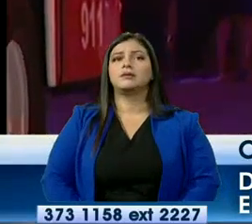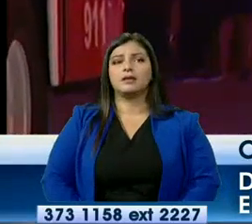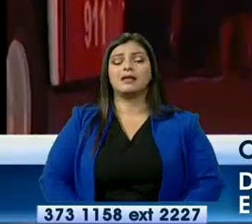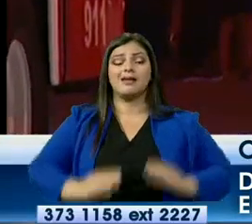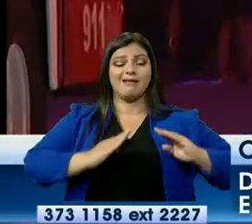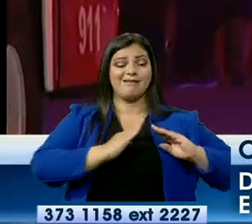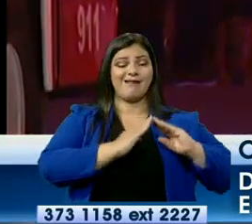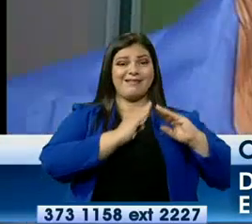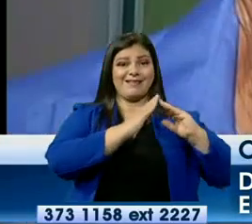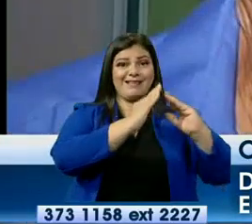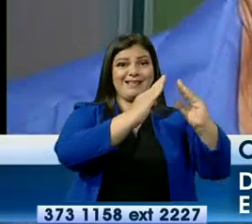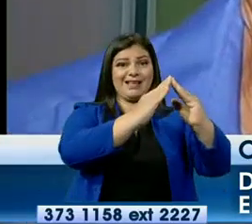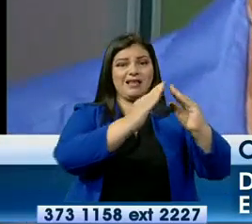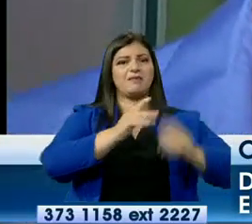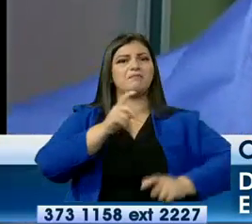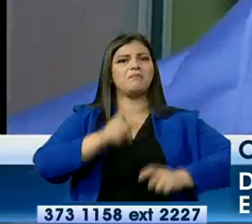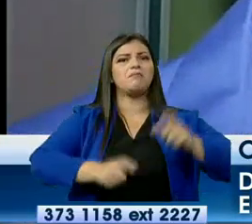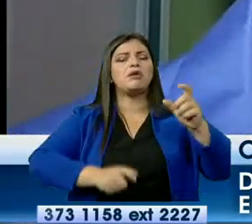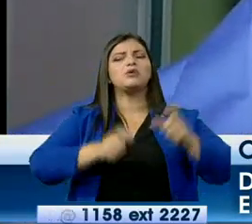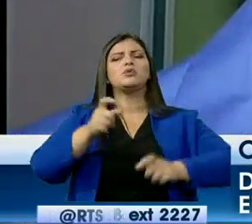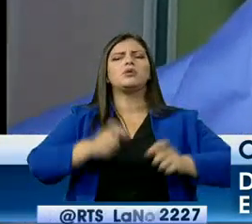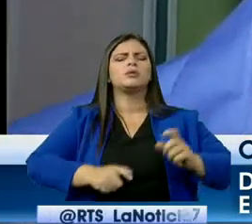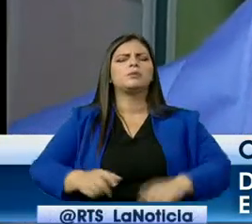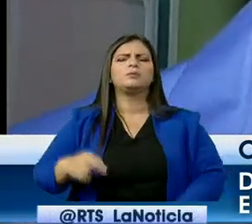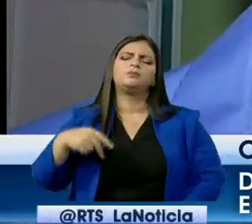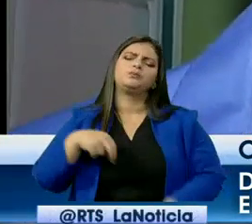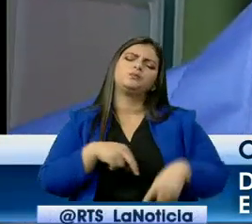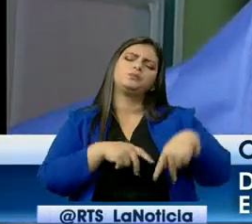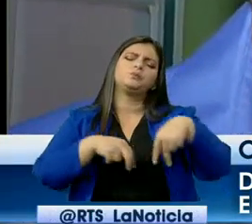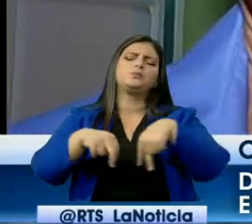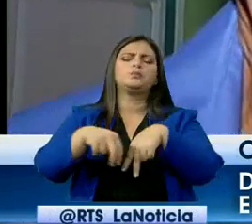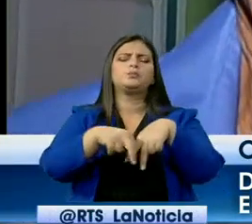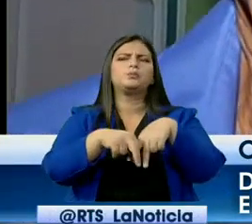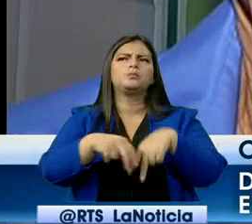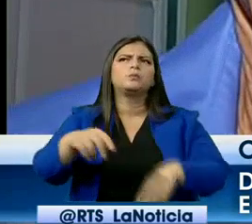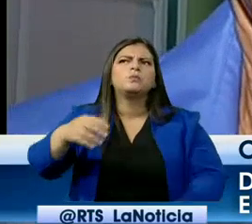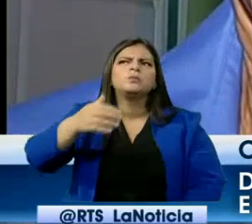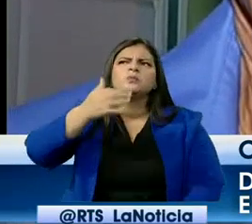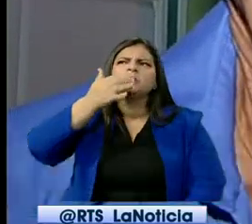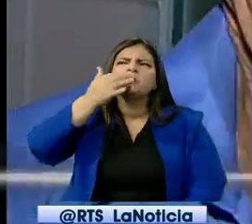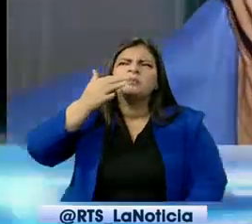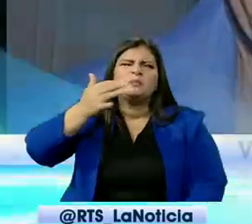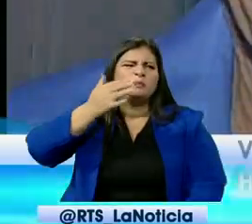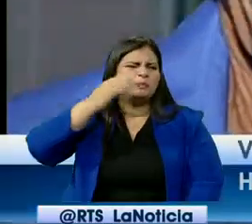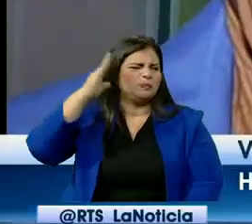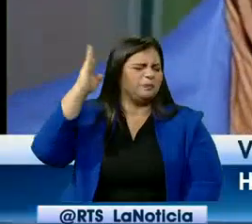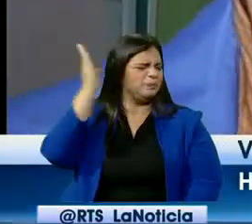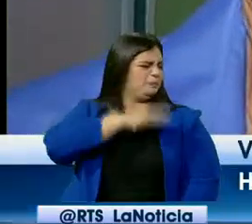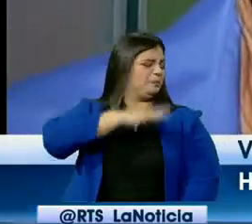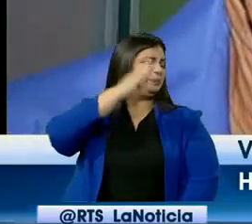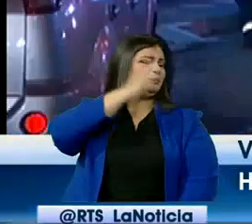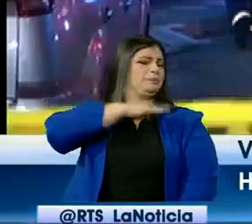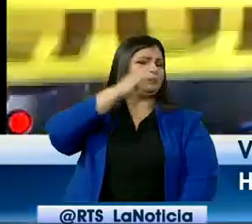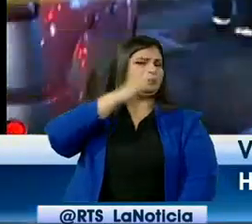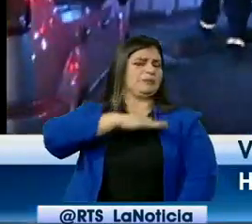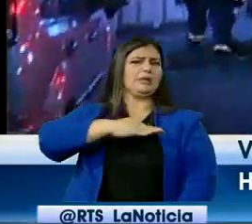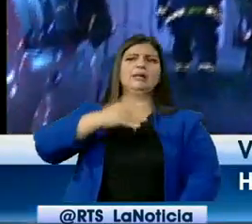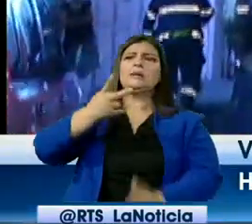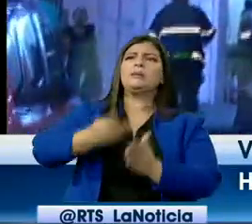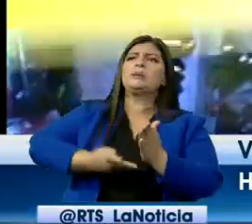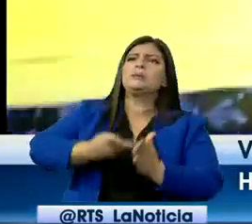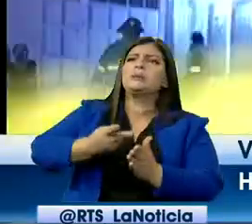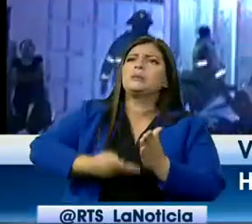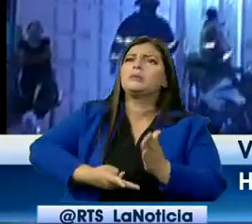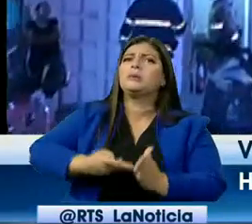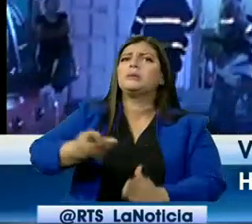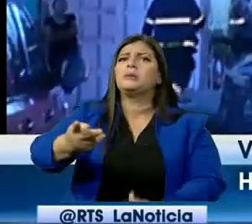la policía. Un vecino de unas cuadras de mi casa ha fallecido, presuntamente puede haber sido desde el sábado,